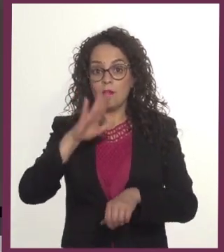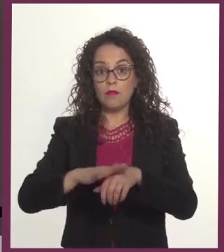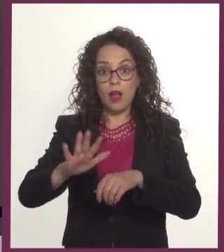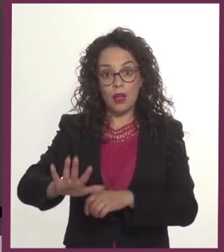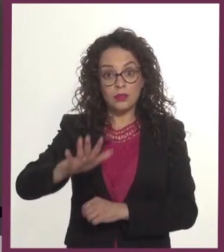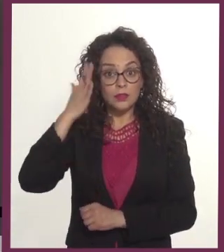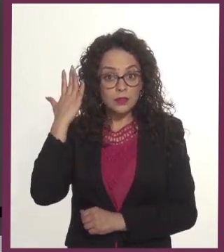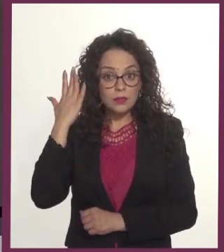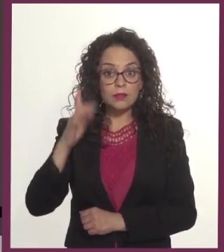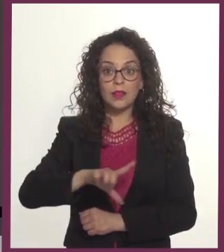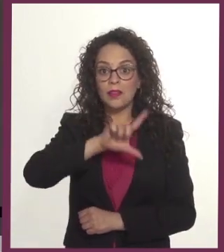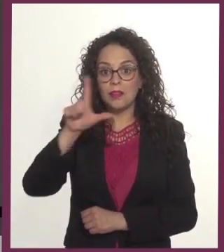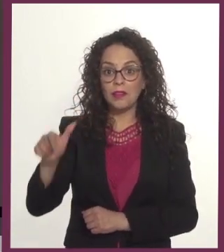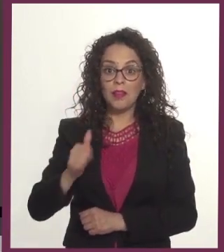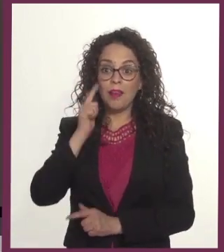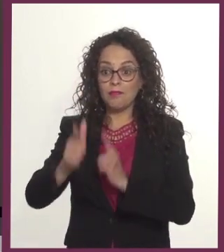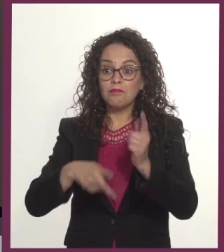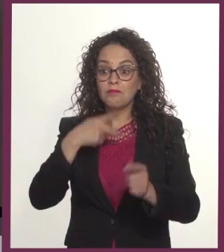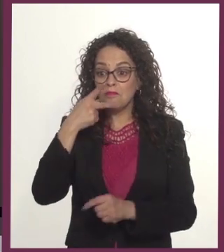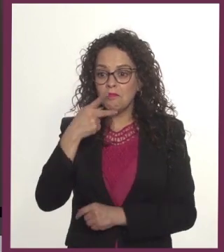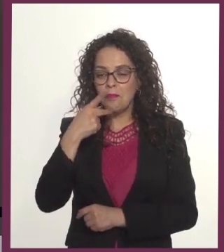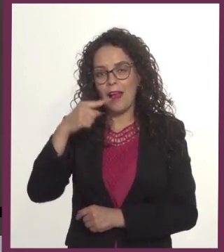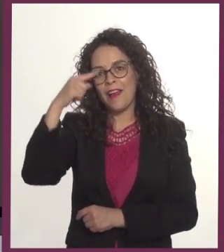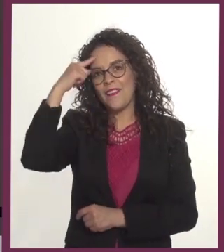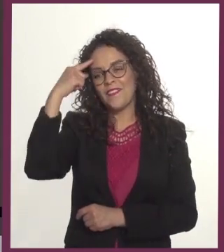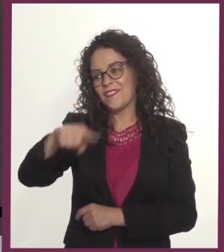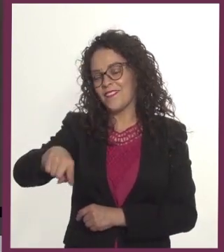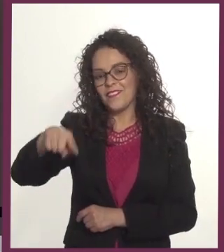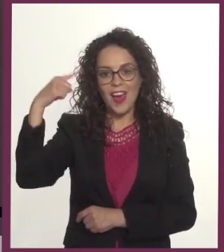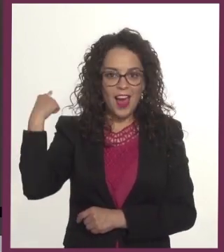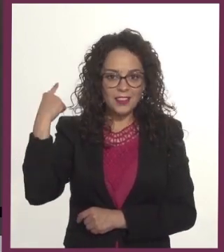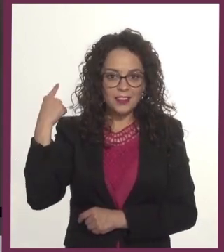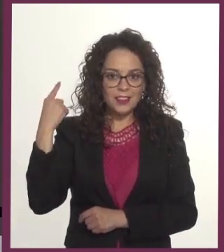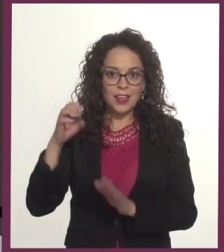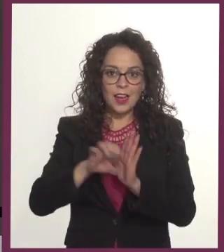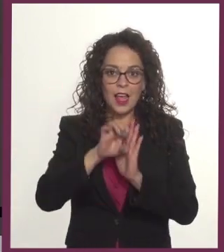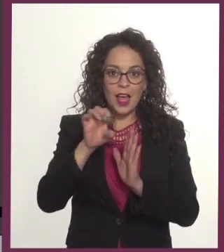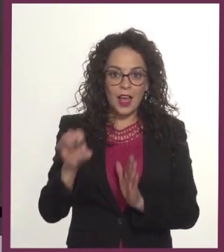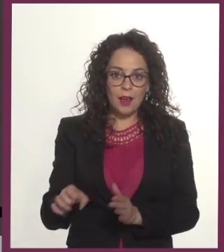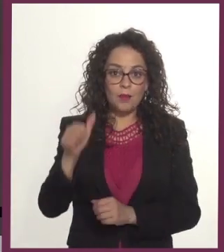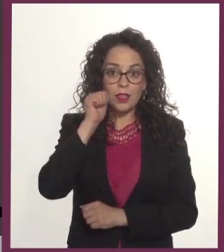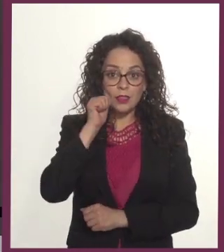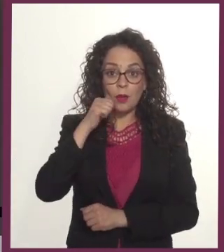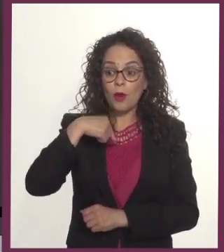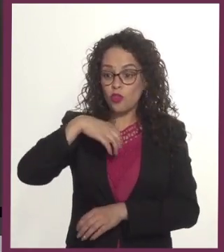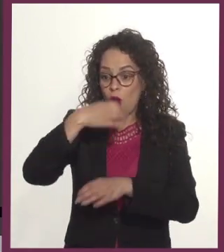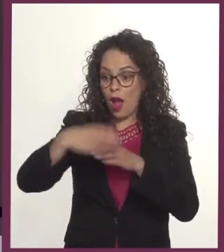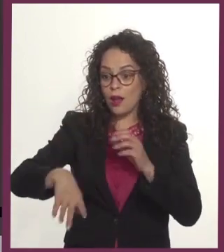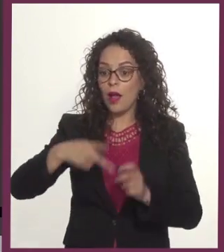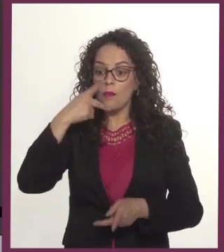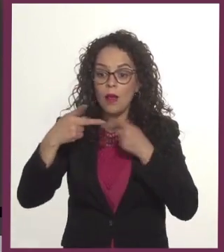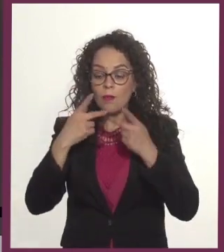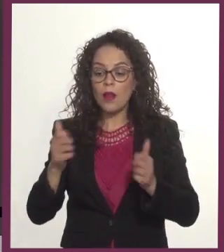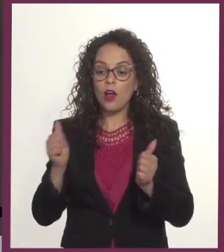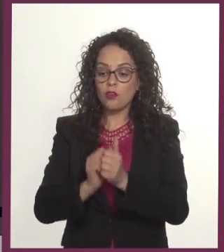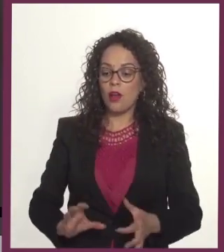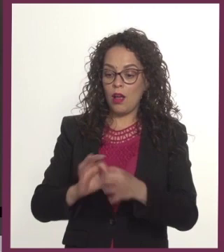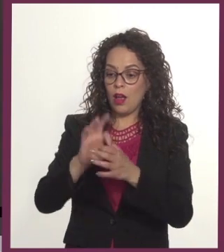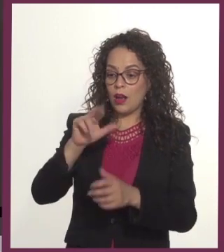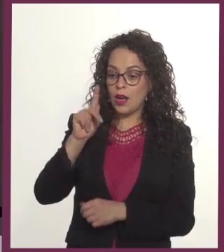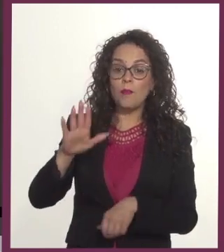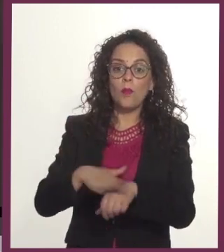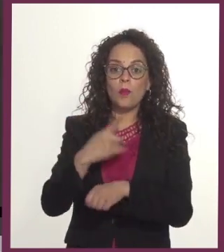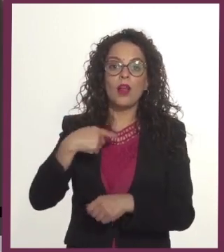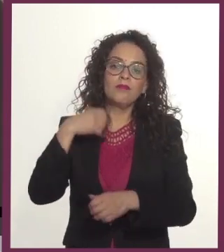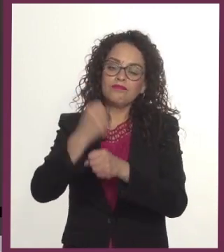pues la dicción es la correcta pronunciación de las palabras. Entonces vas a poder, si te fuerzas a hacerlo más rápido,